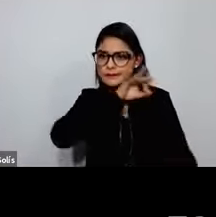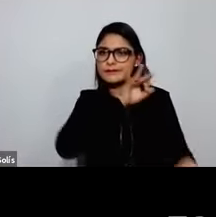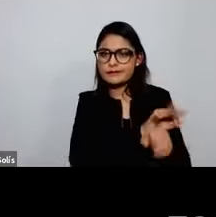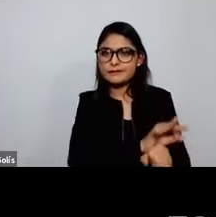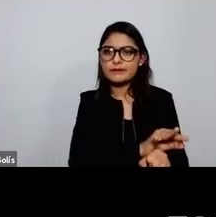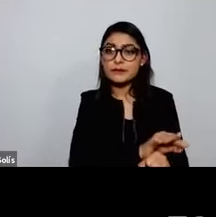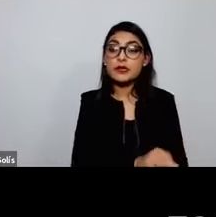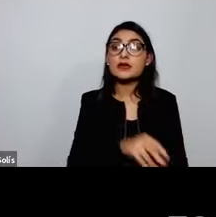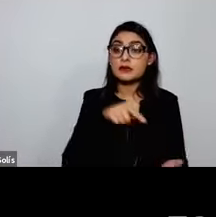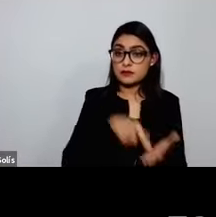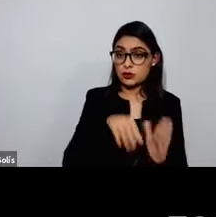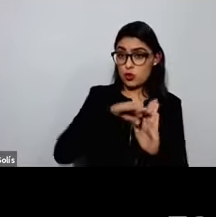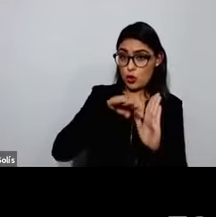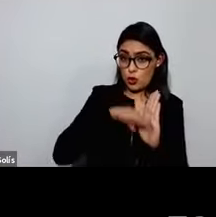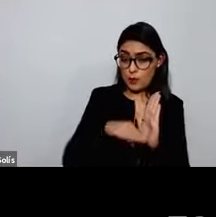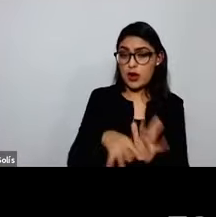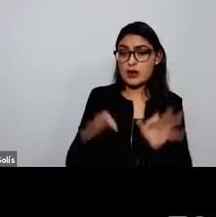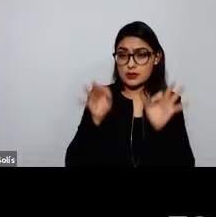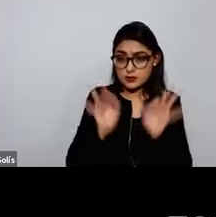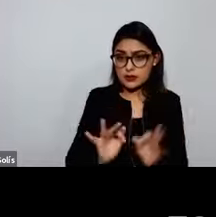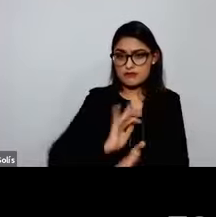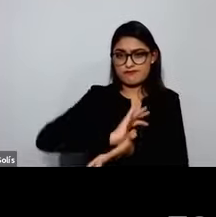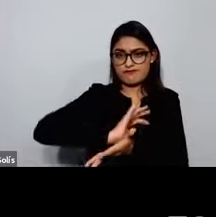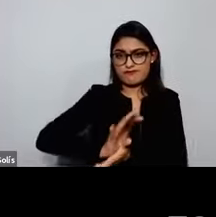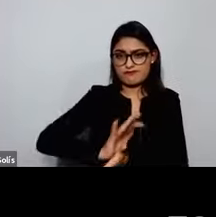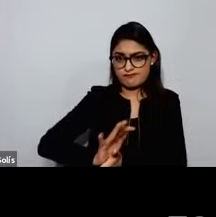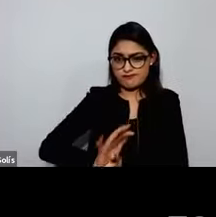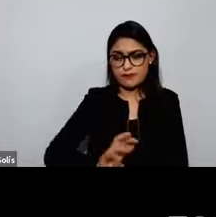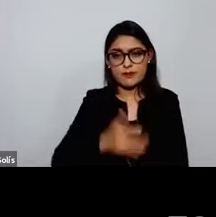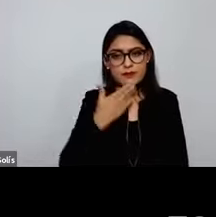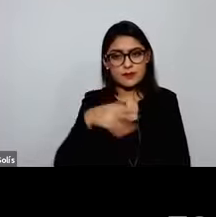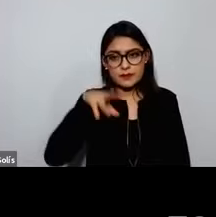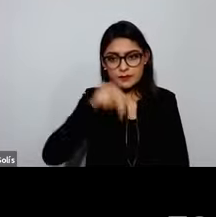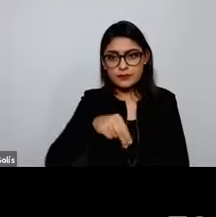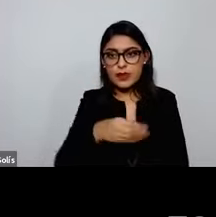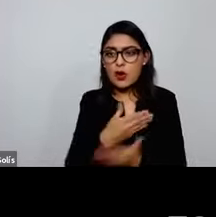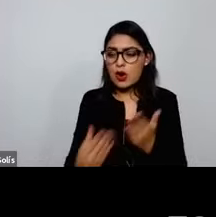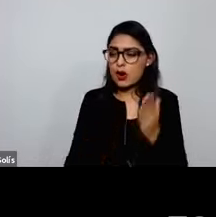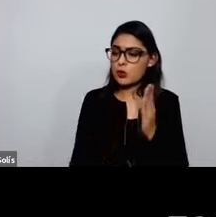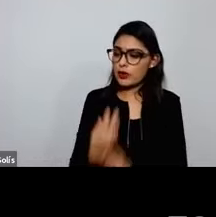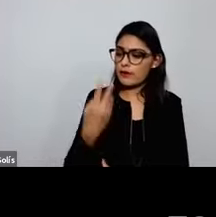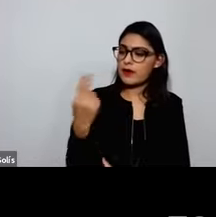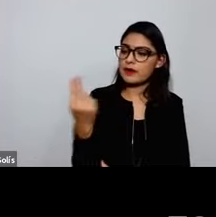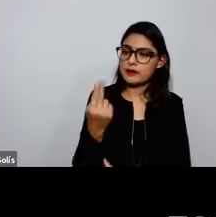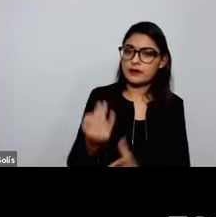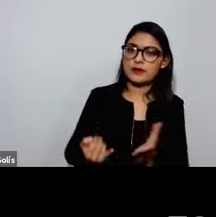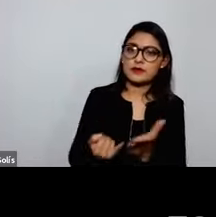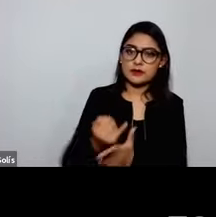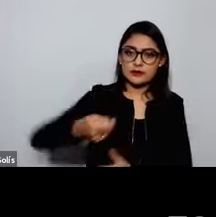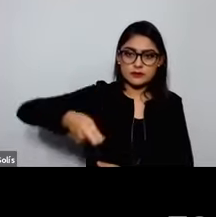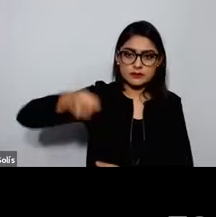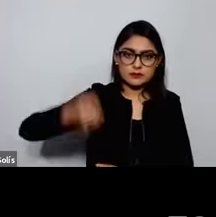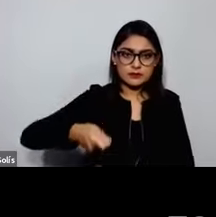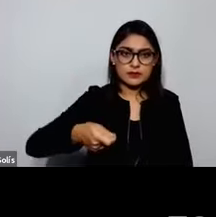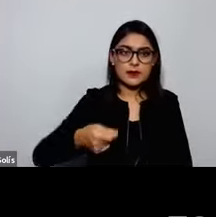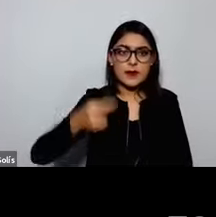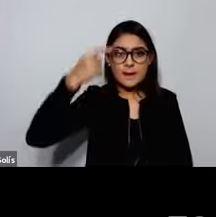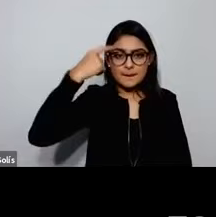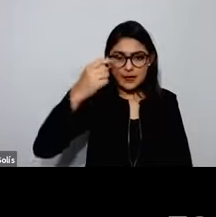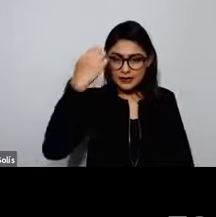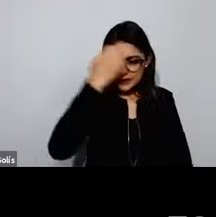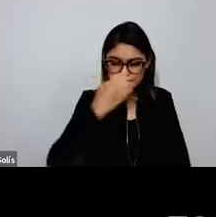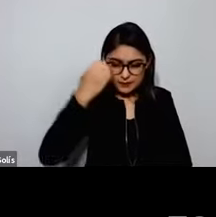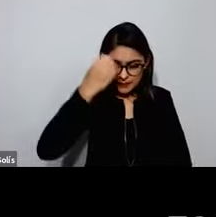era discriminatoria, así que ordena emitir una nueva resolución para que se analicen las circunstancias particulares de este